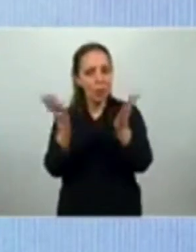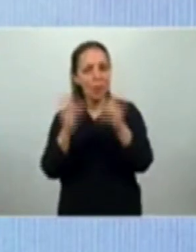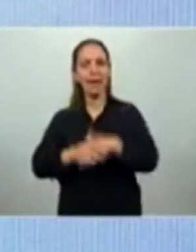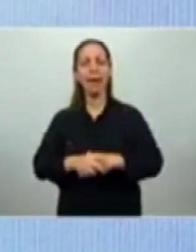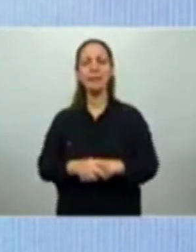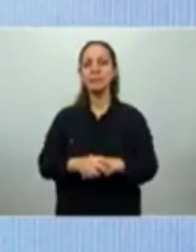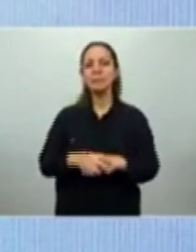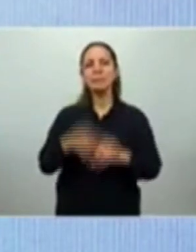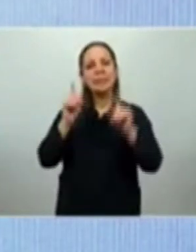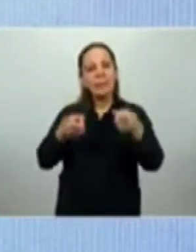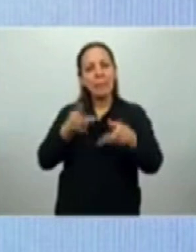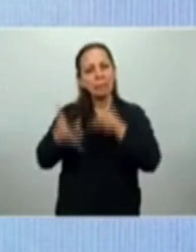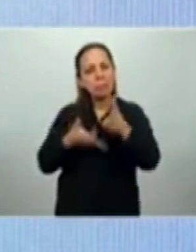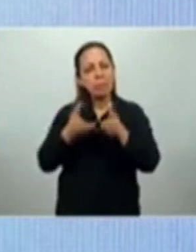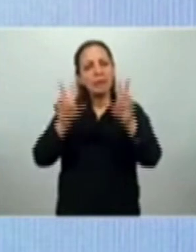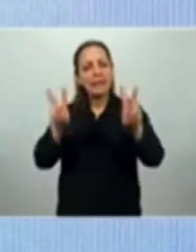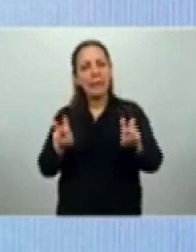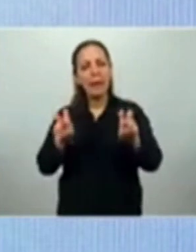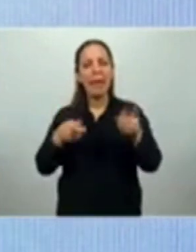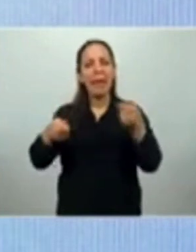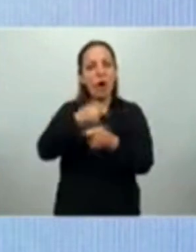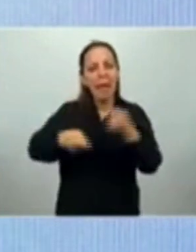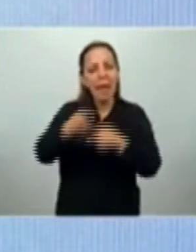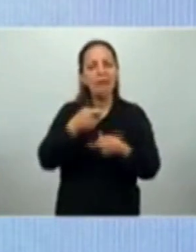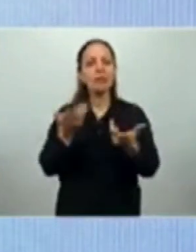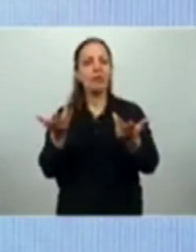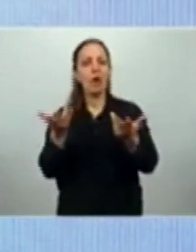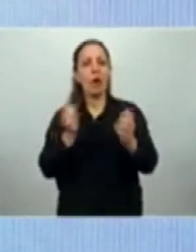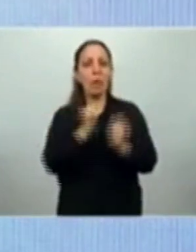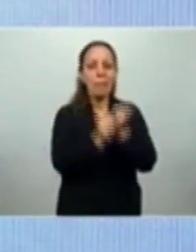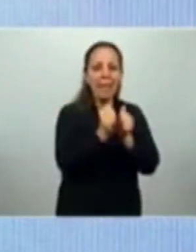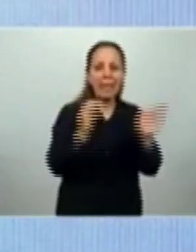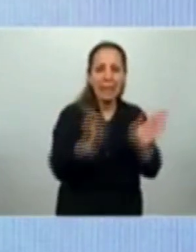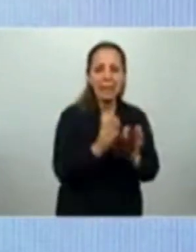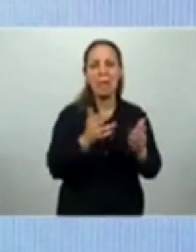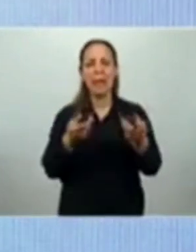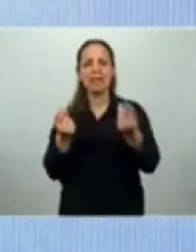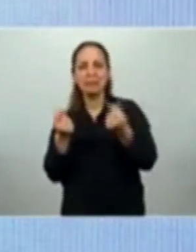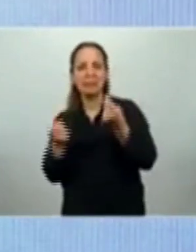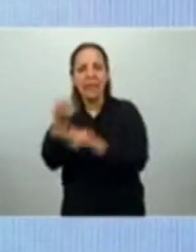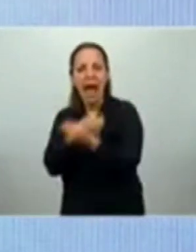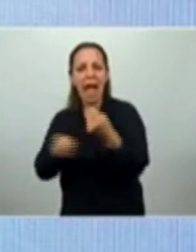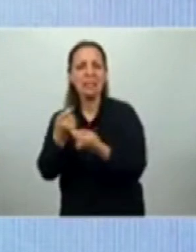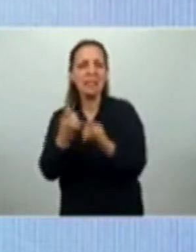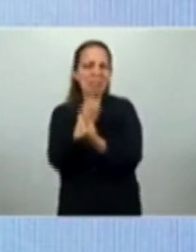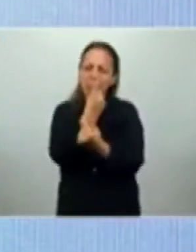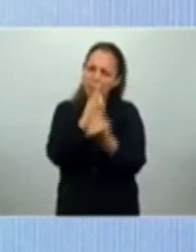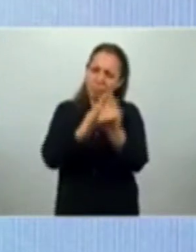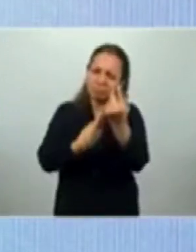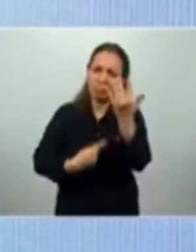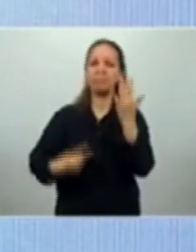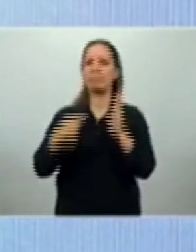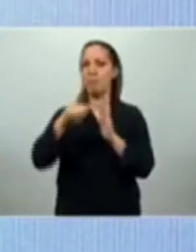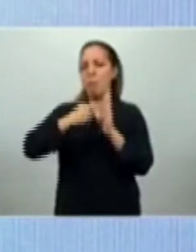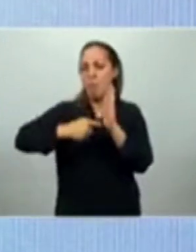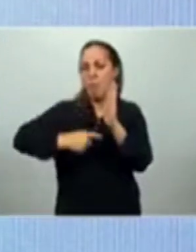pública, se ha discutido también sobre cuestiones del comercio, sobre las pymes, sobre el sistema financiero, se han tocado todos los temas,